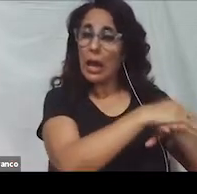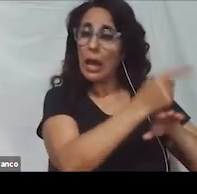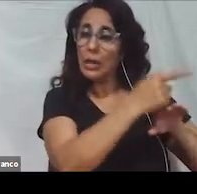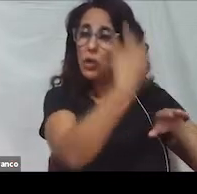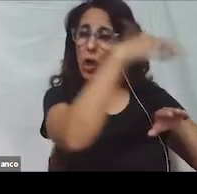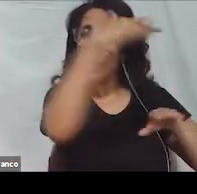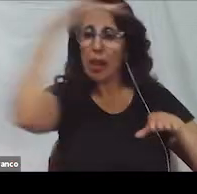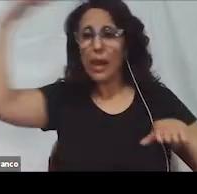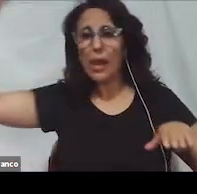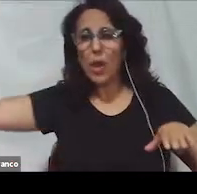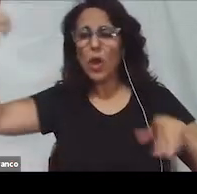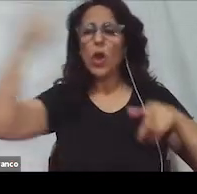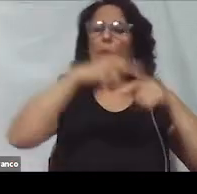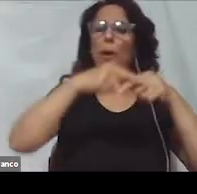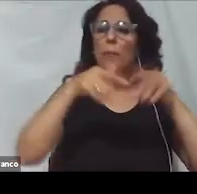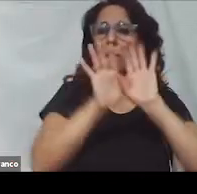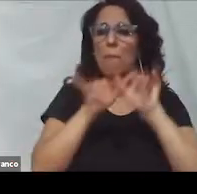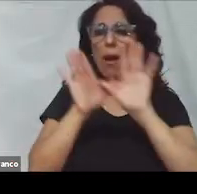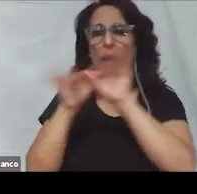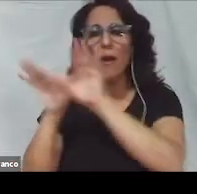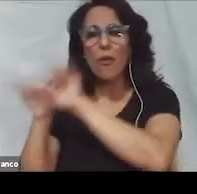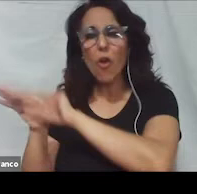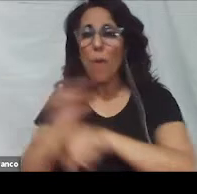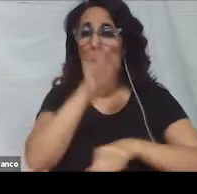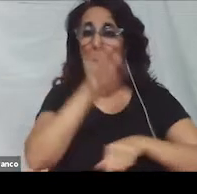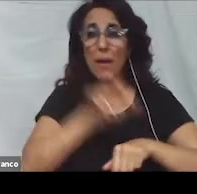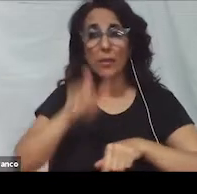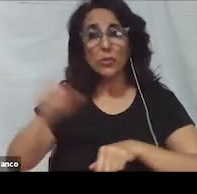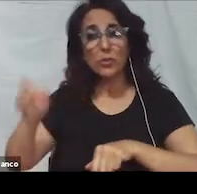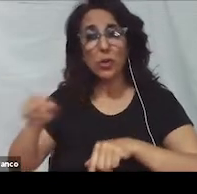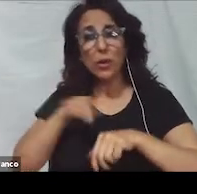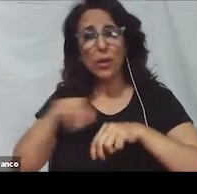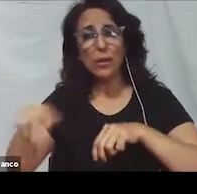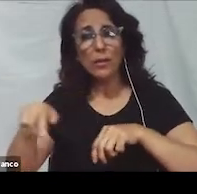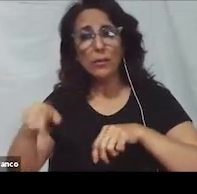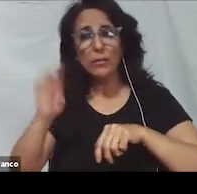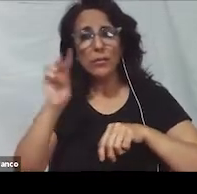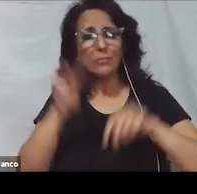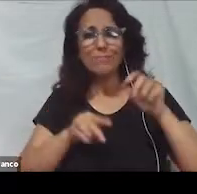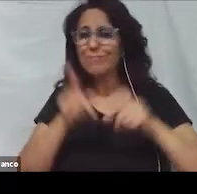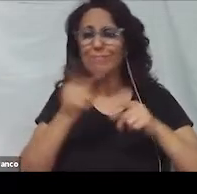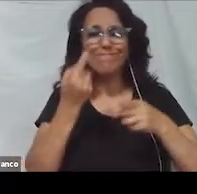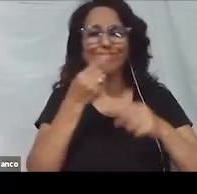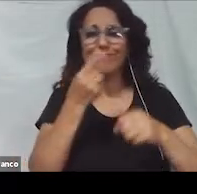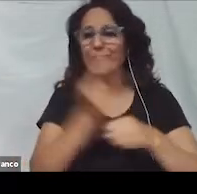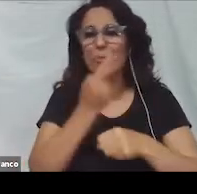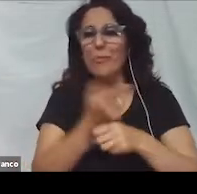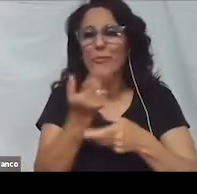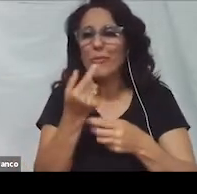pasa un helicóptero en el cielo, pasa una paloma, una persona. Y ustedes no se tienen que poner a